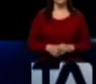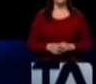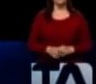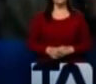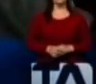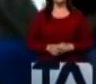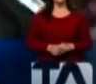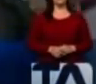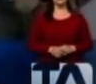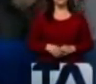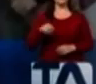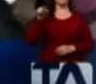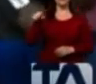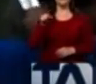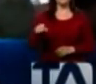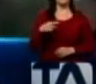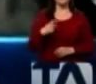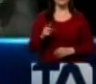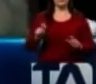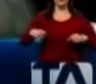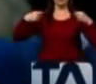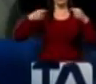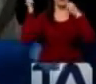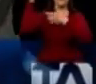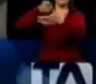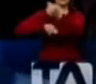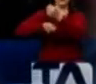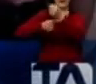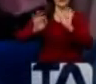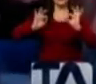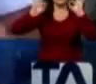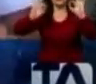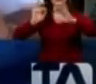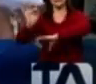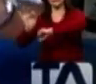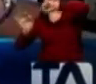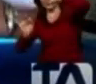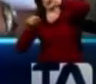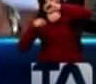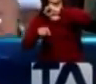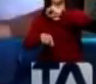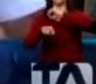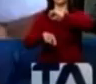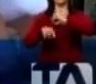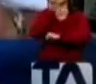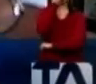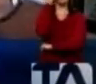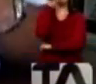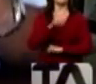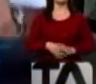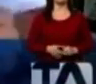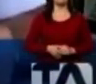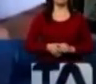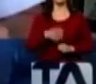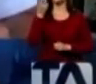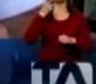Colombia. Allí, y en medio de unas redes de pesca, encontraron el alcaloide. Hacer el allanamiento de una casa